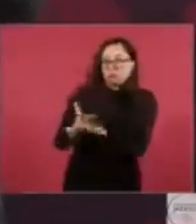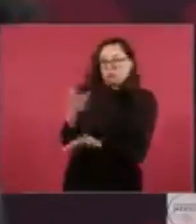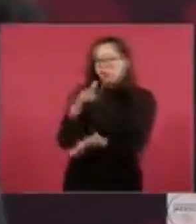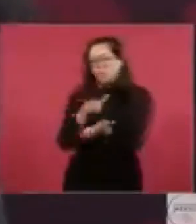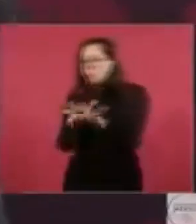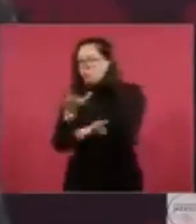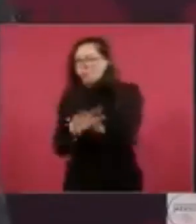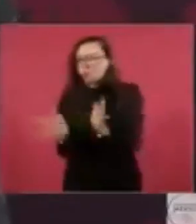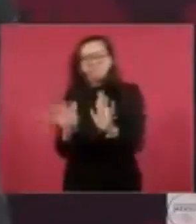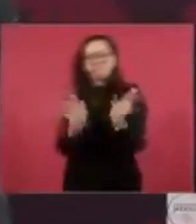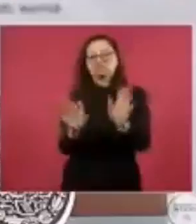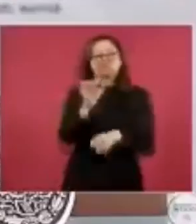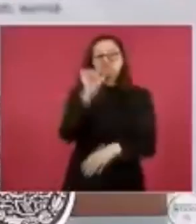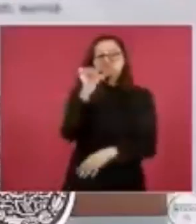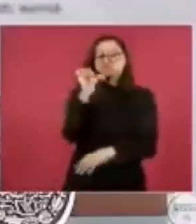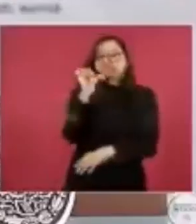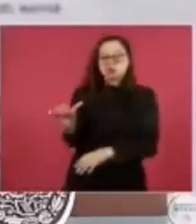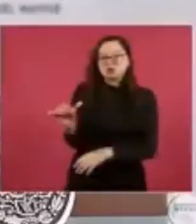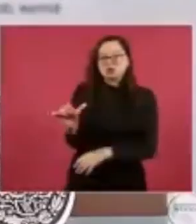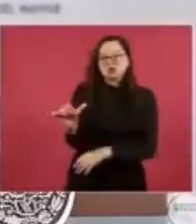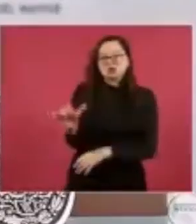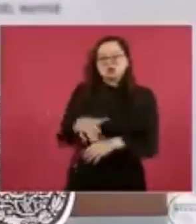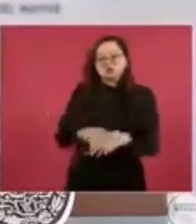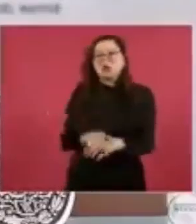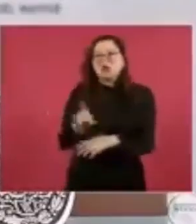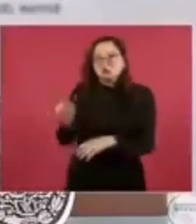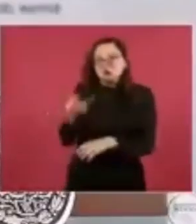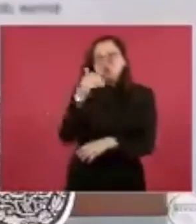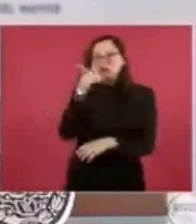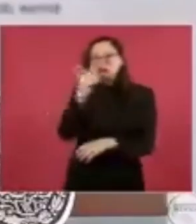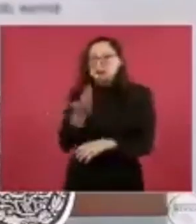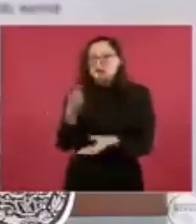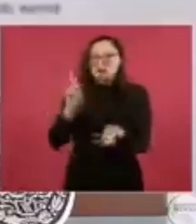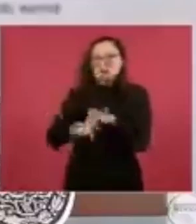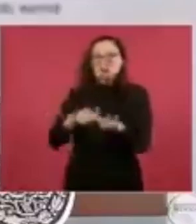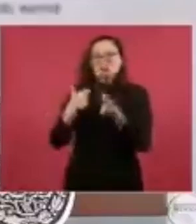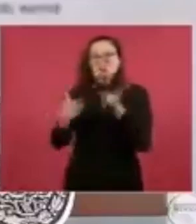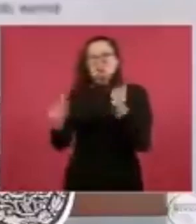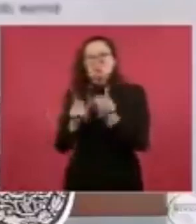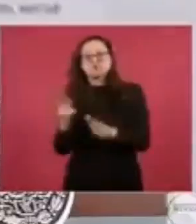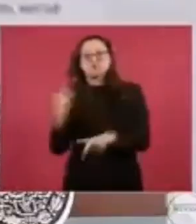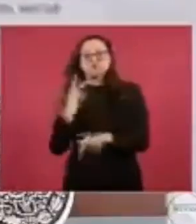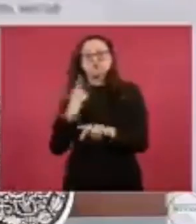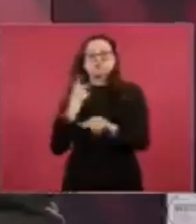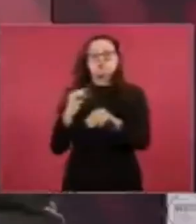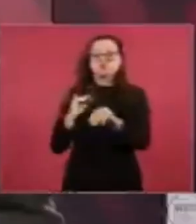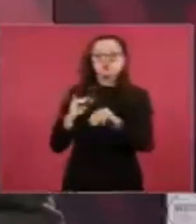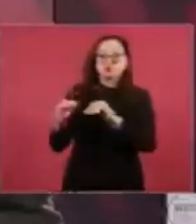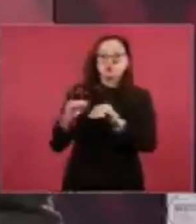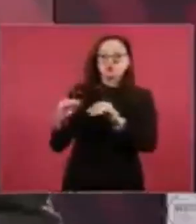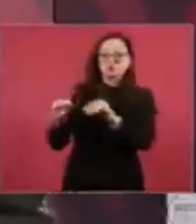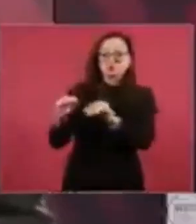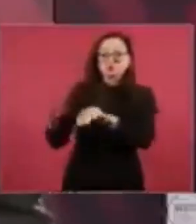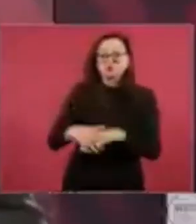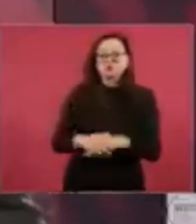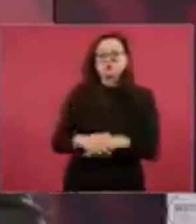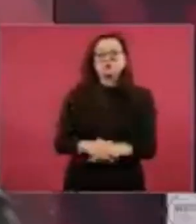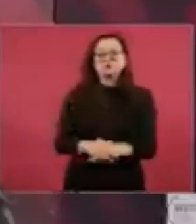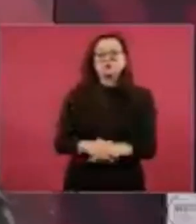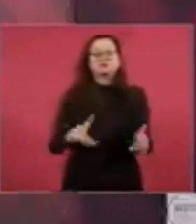él sí quiere participar en morena para la secretaria general o la